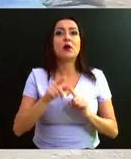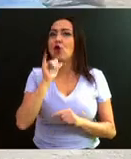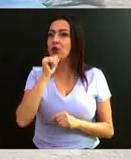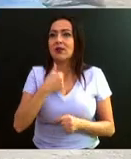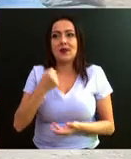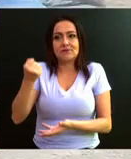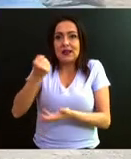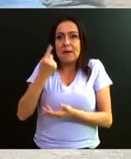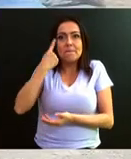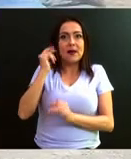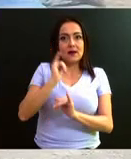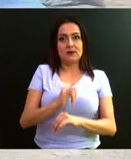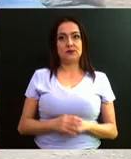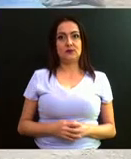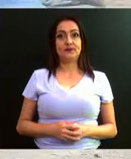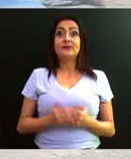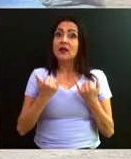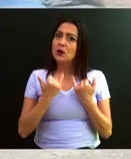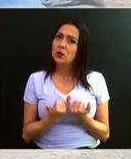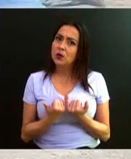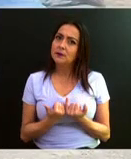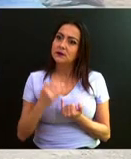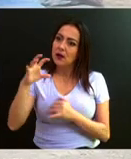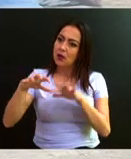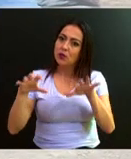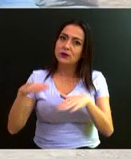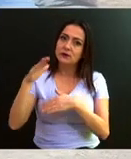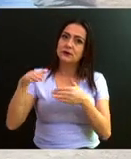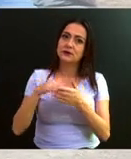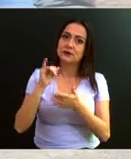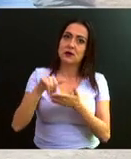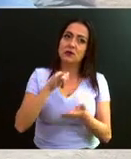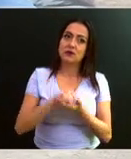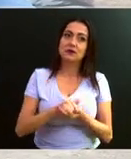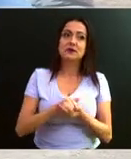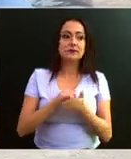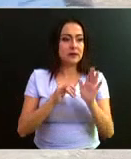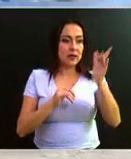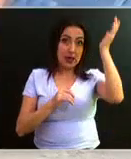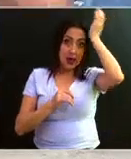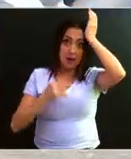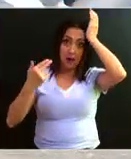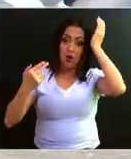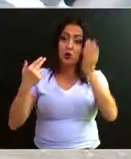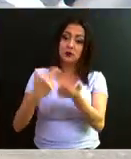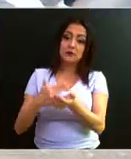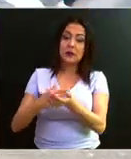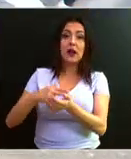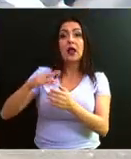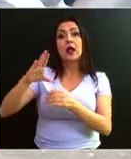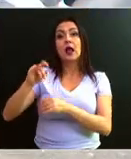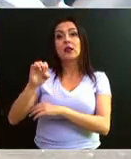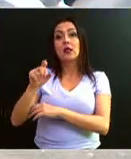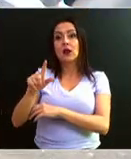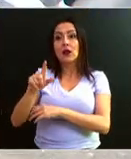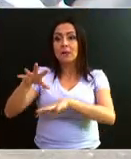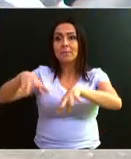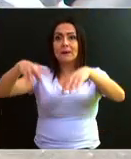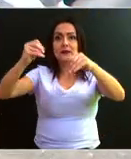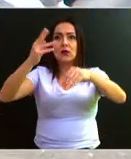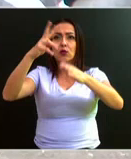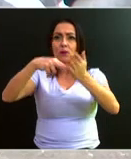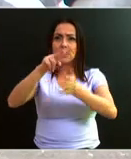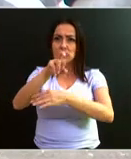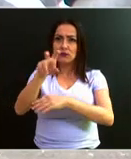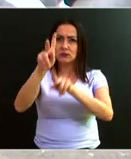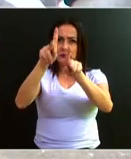los recursos para eso. Actualmente, en los cantones centrales de San José, El Carmen, Hospital, Catedral y Merced, hay